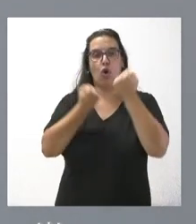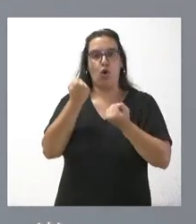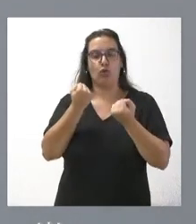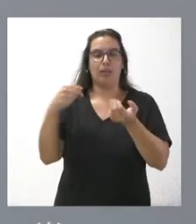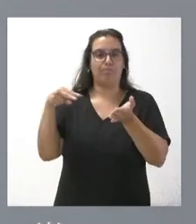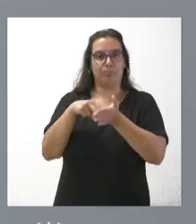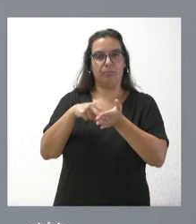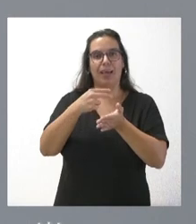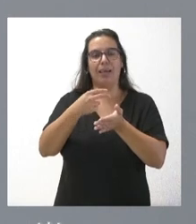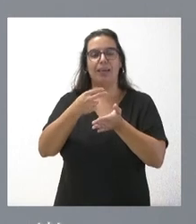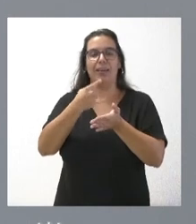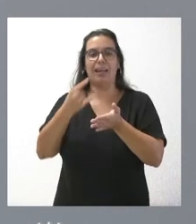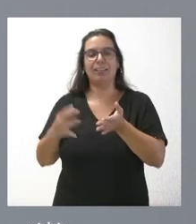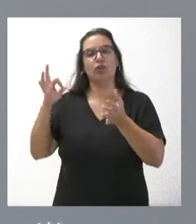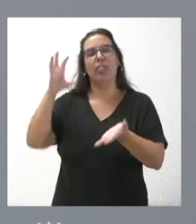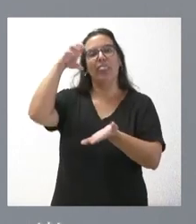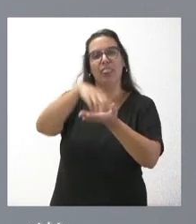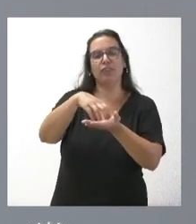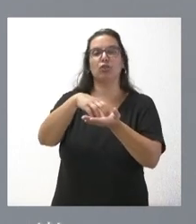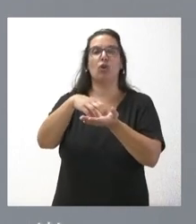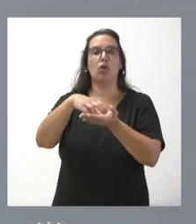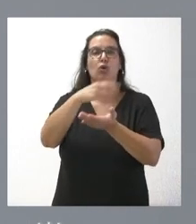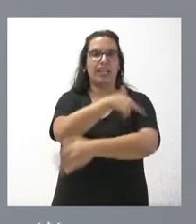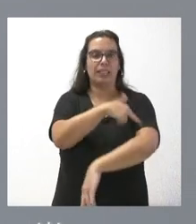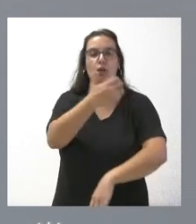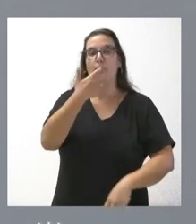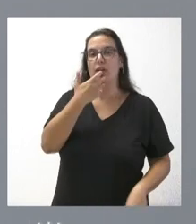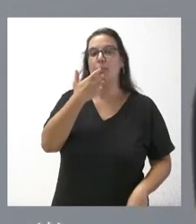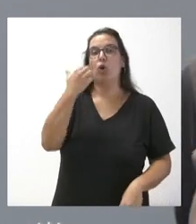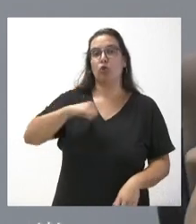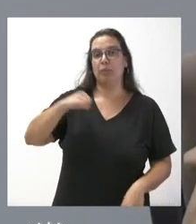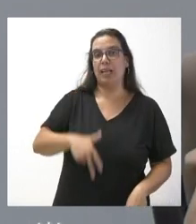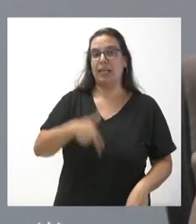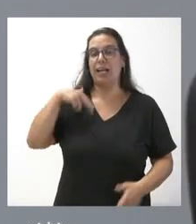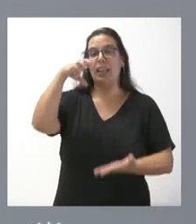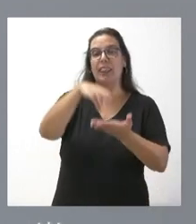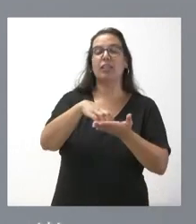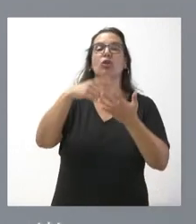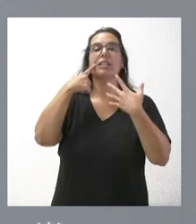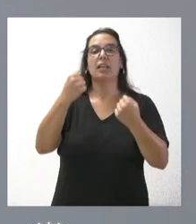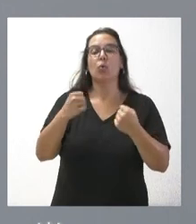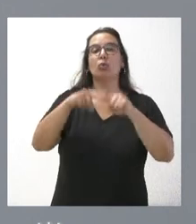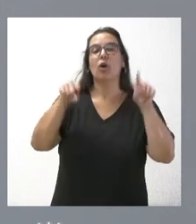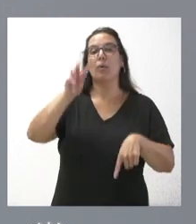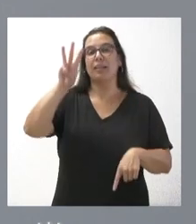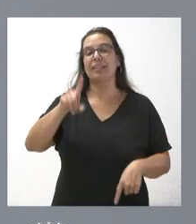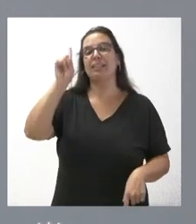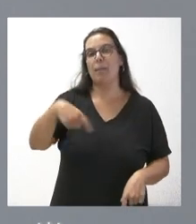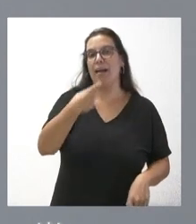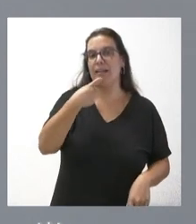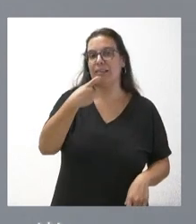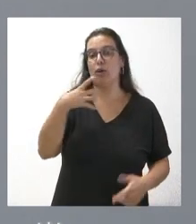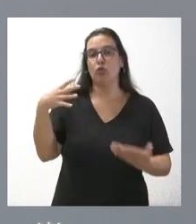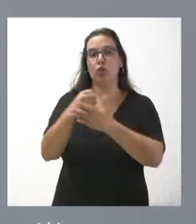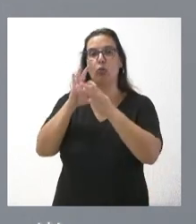en varios centros de salud, en este caso en el Hospital General de Segovia, el Centro de Salud Segovia 3 y el Centro de Salud de Cantalejo, todos ellos dependientes